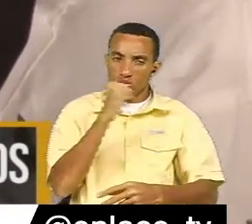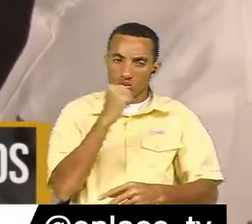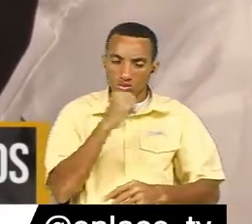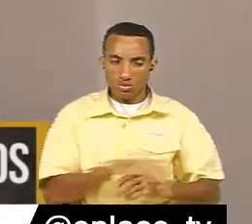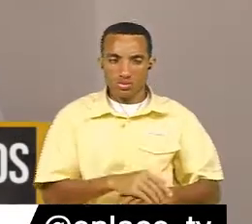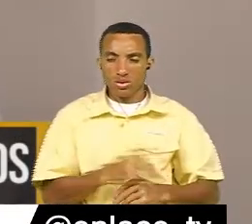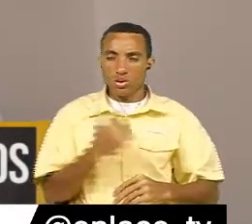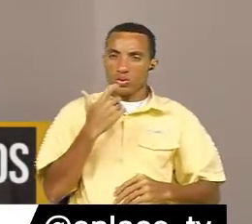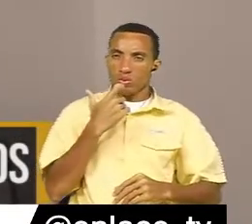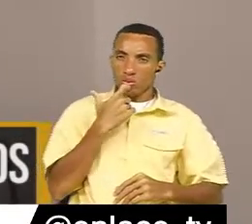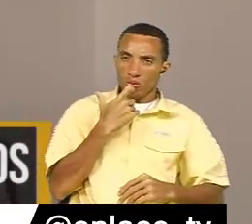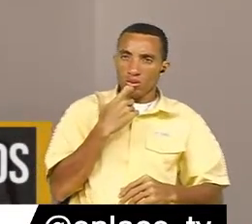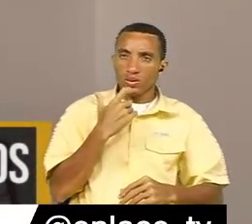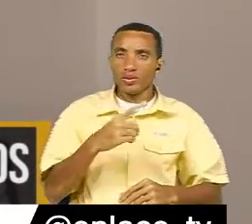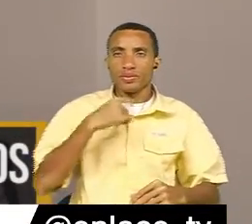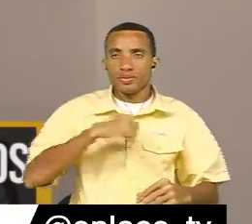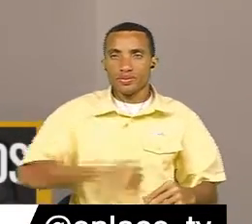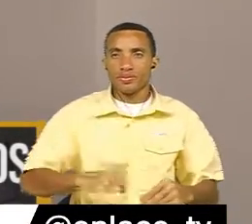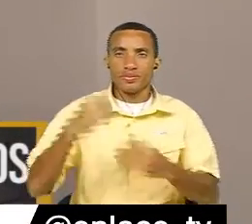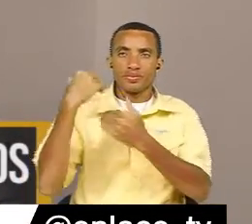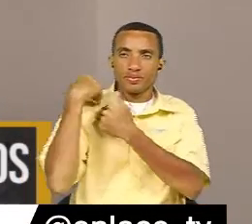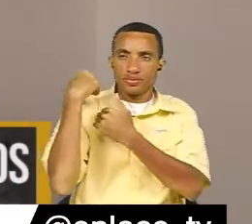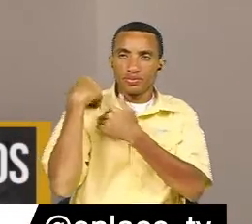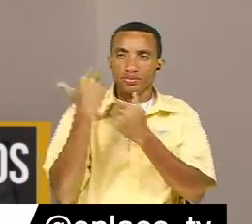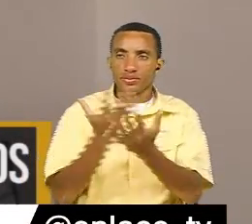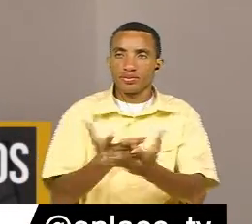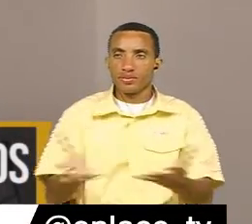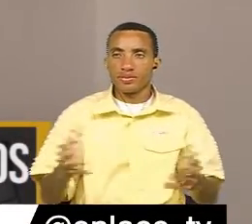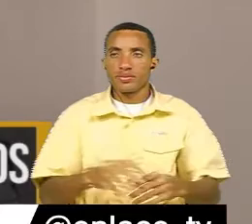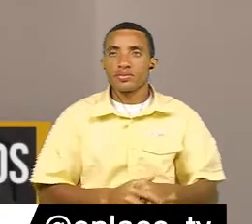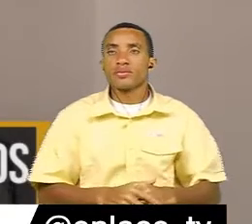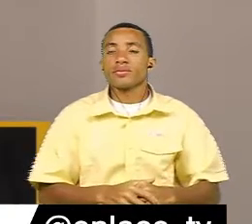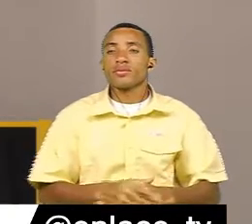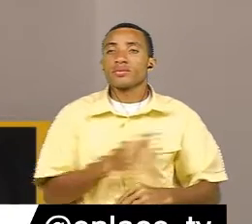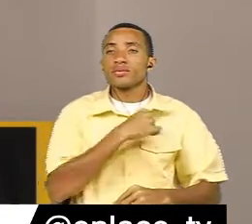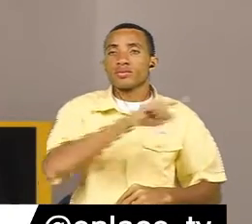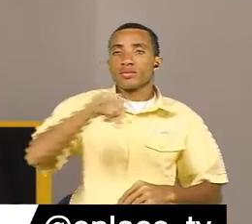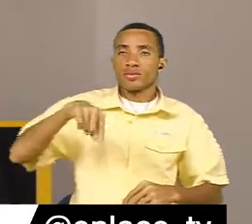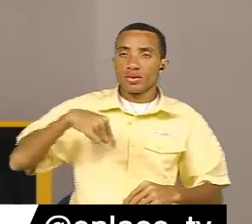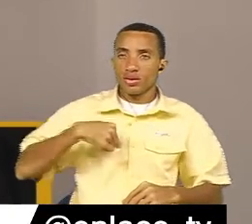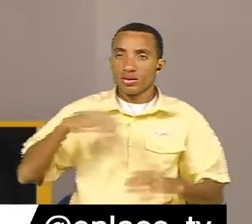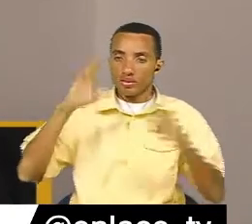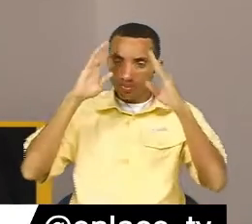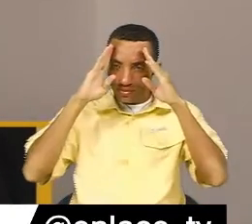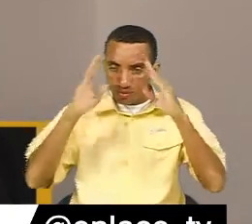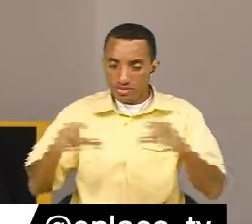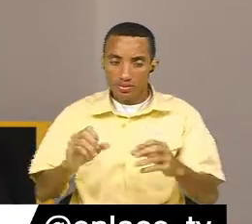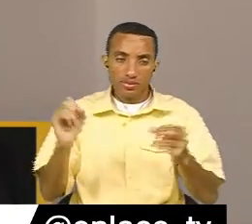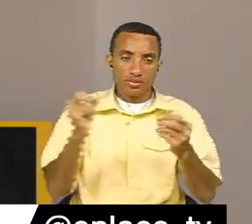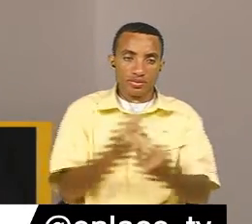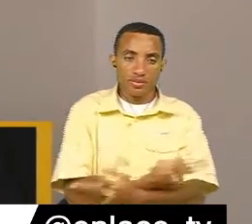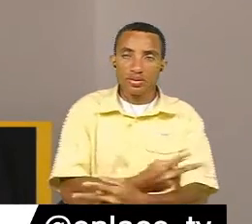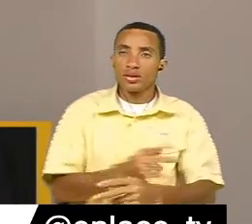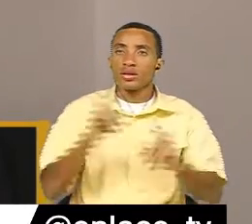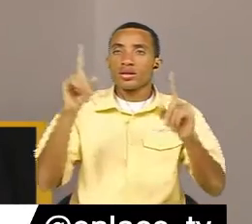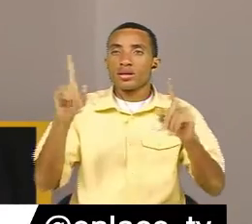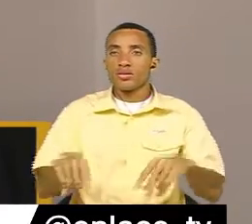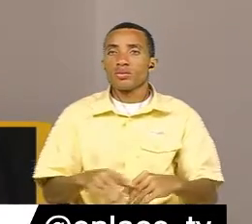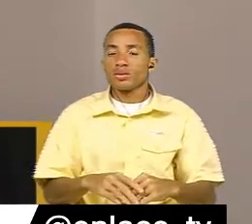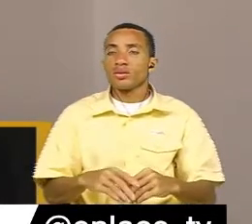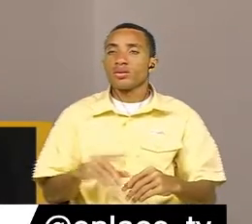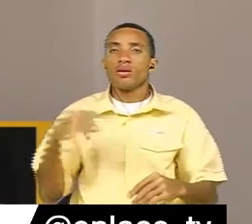de derechos y deberes por parte del gobierno municipal. Pero nosotros no solo atendemos víctimas, nosotros tenemos una